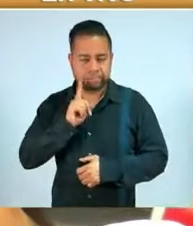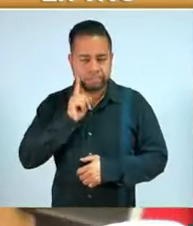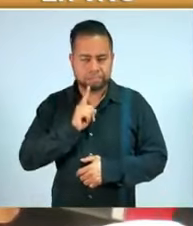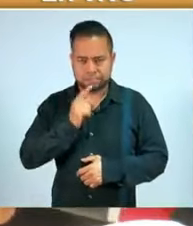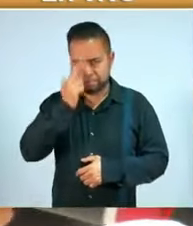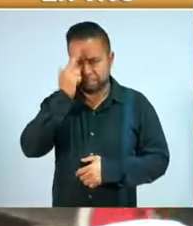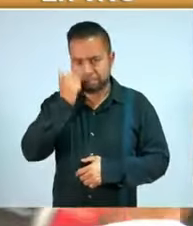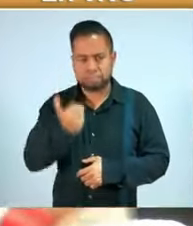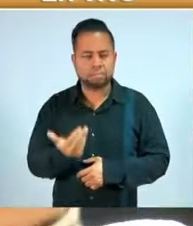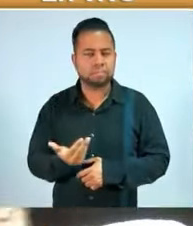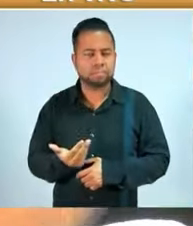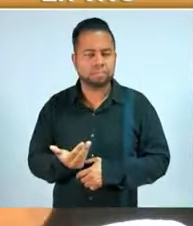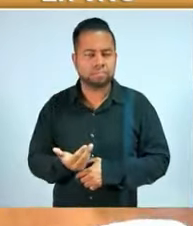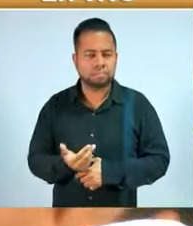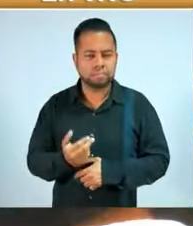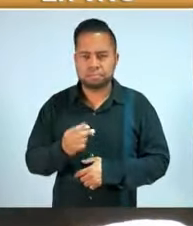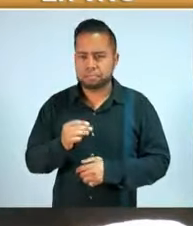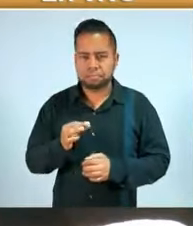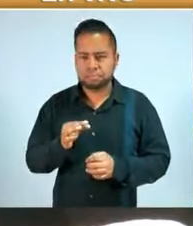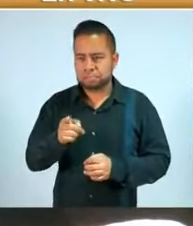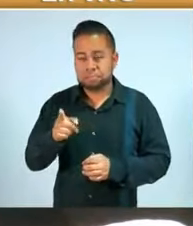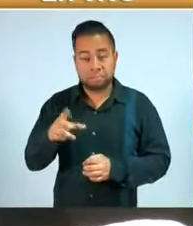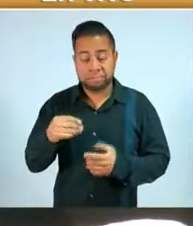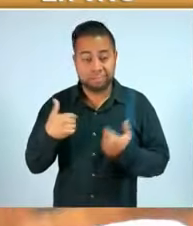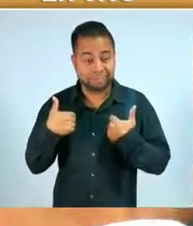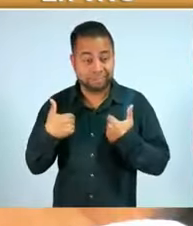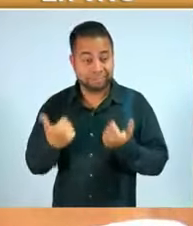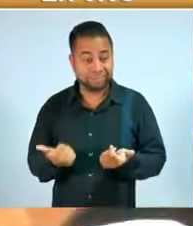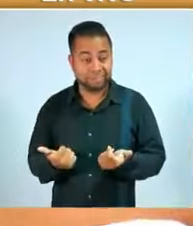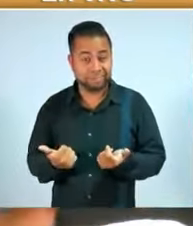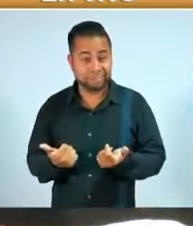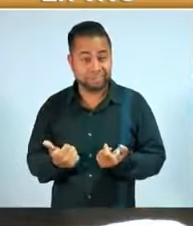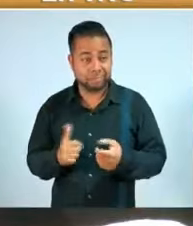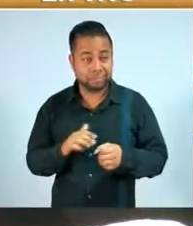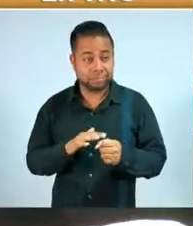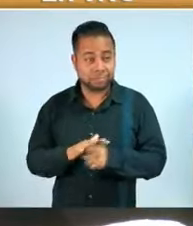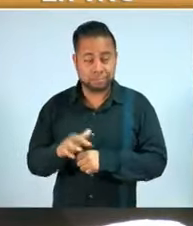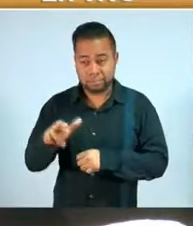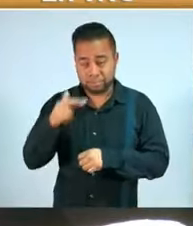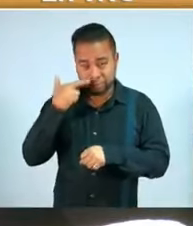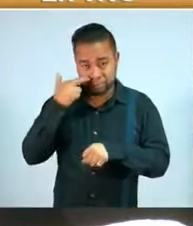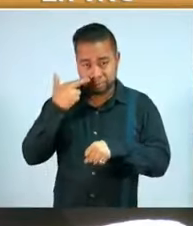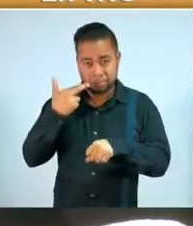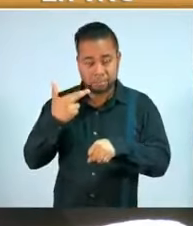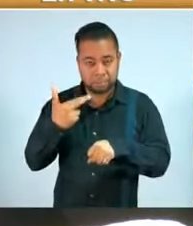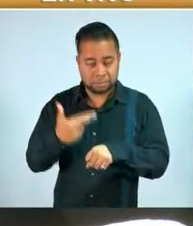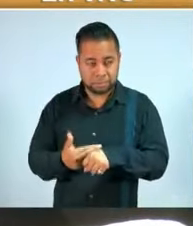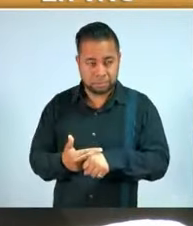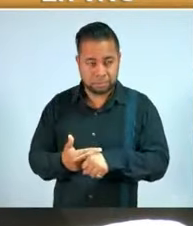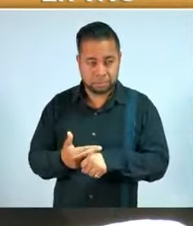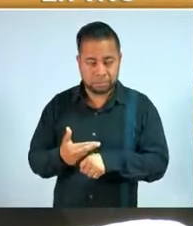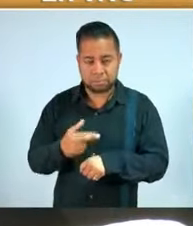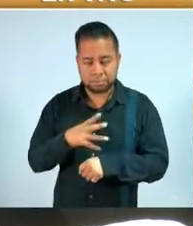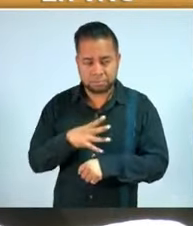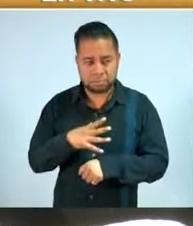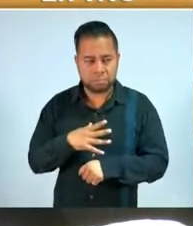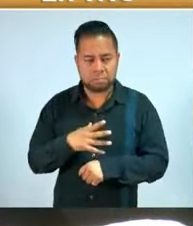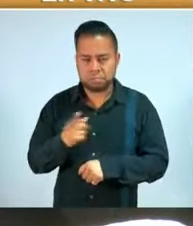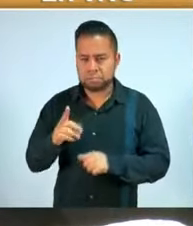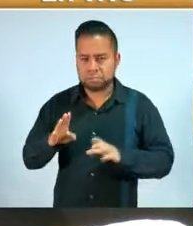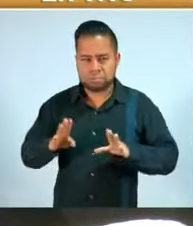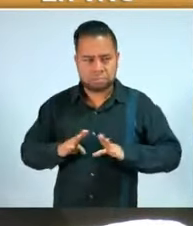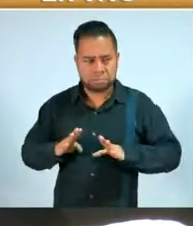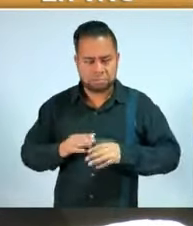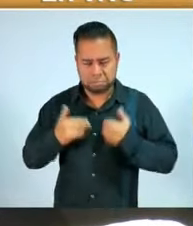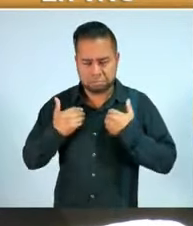porque no han logrado entender el tipo de responsabilidades que existe. Una conducta de